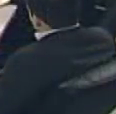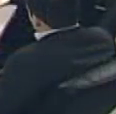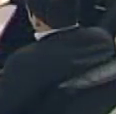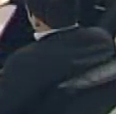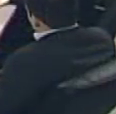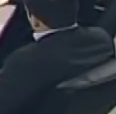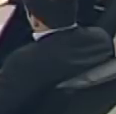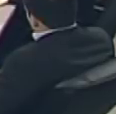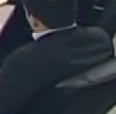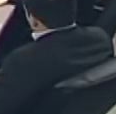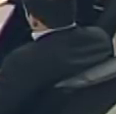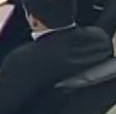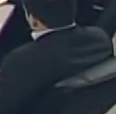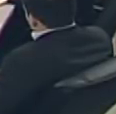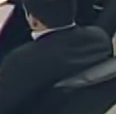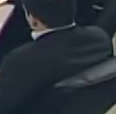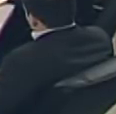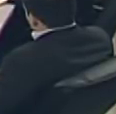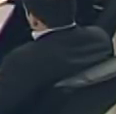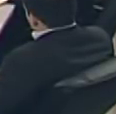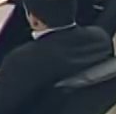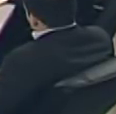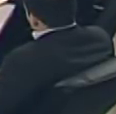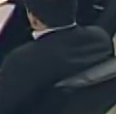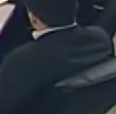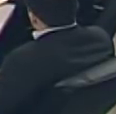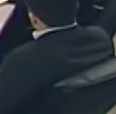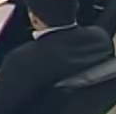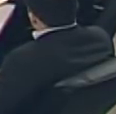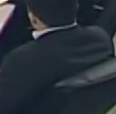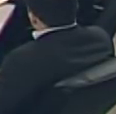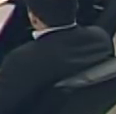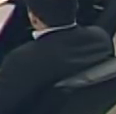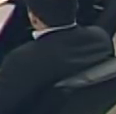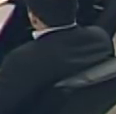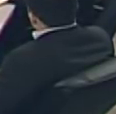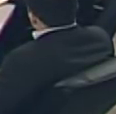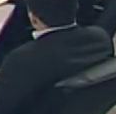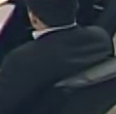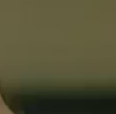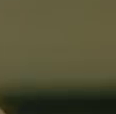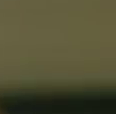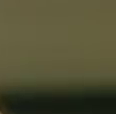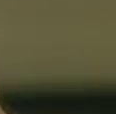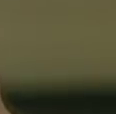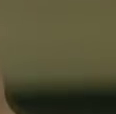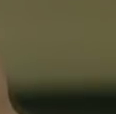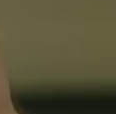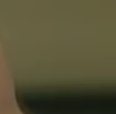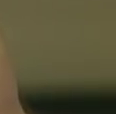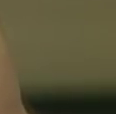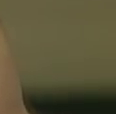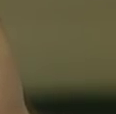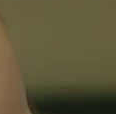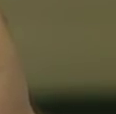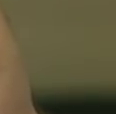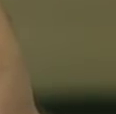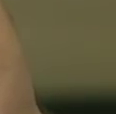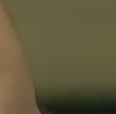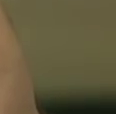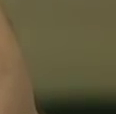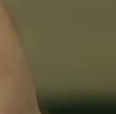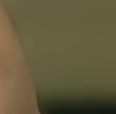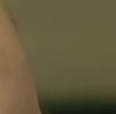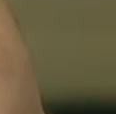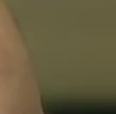aquí tenemos el billete de 50 bolívares con nuestro gran mariscal de ayacucho antonio josé de sucre también